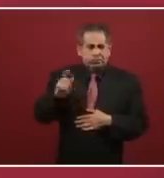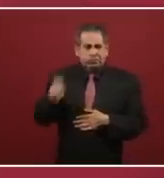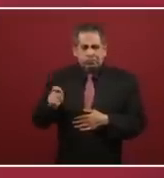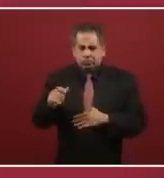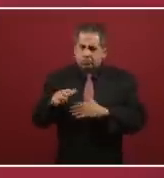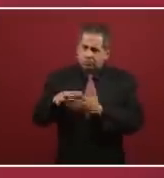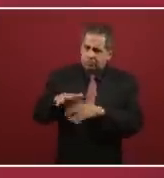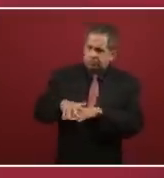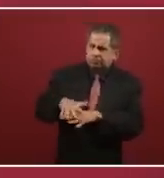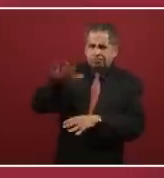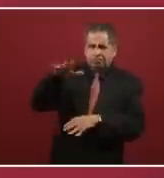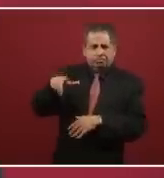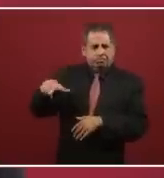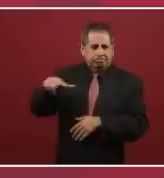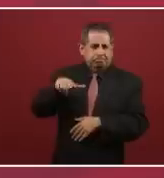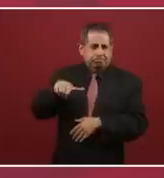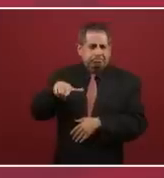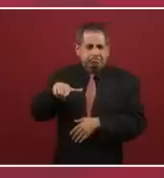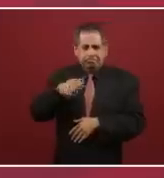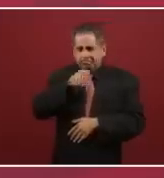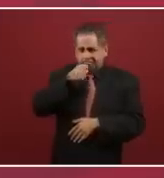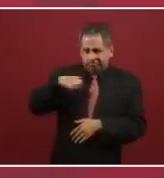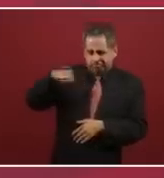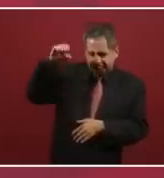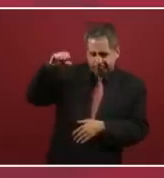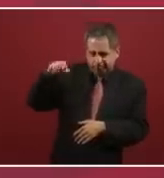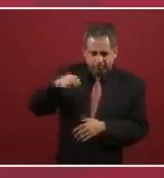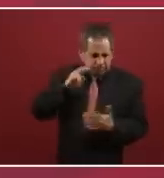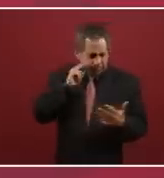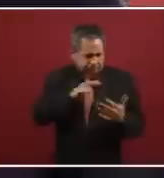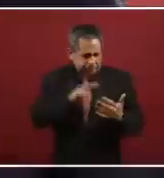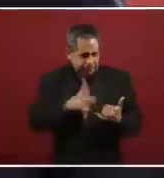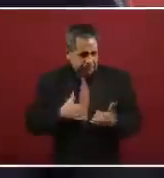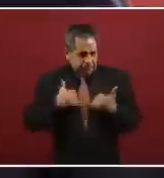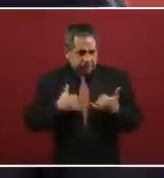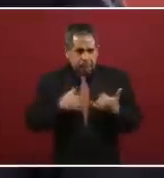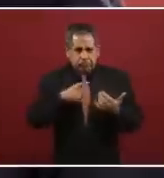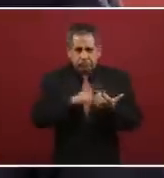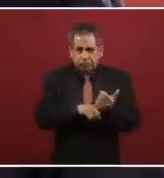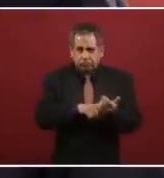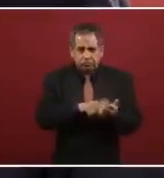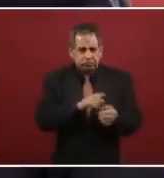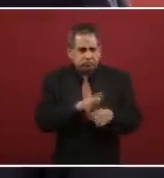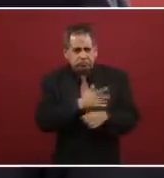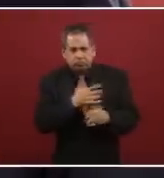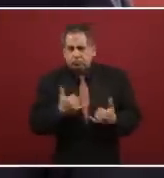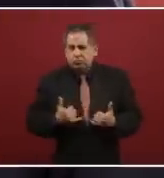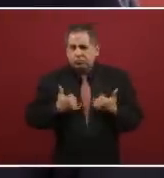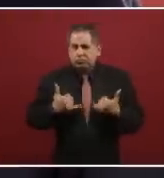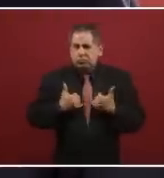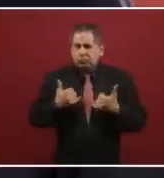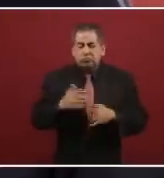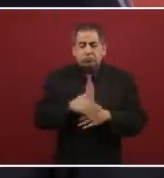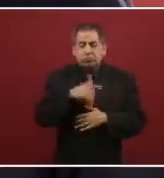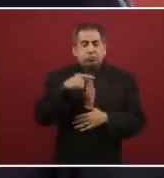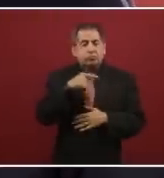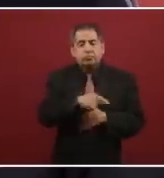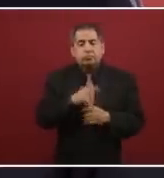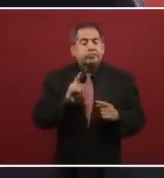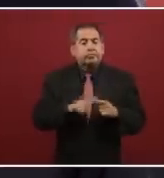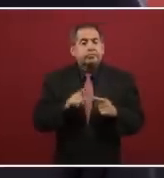la mayoría somos mayores, pero ahí hay puro joven. ¿Por qué? Porque van nada